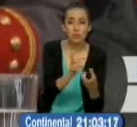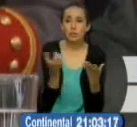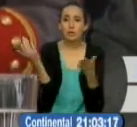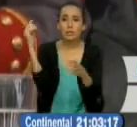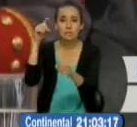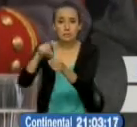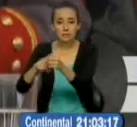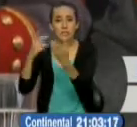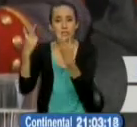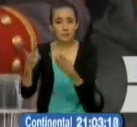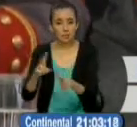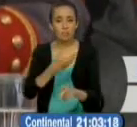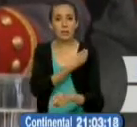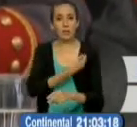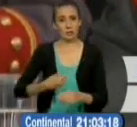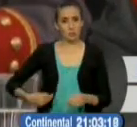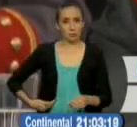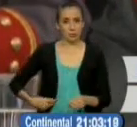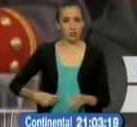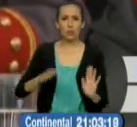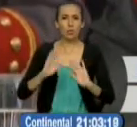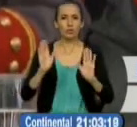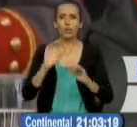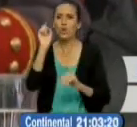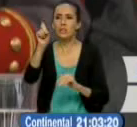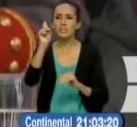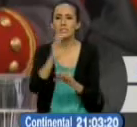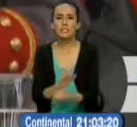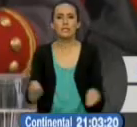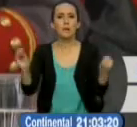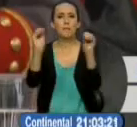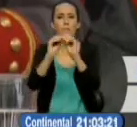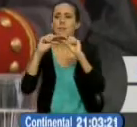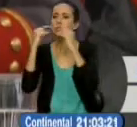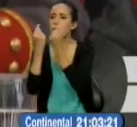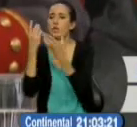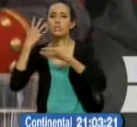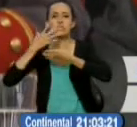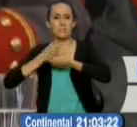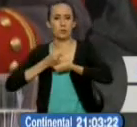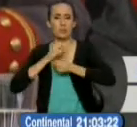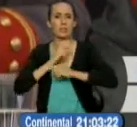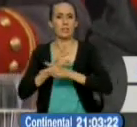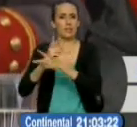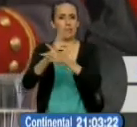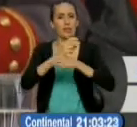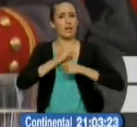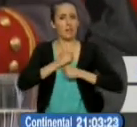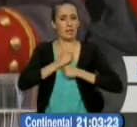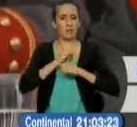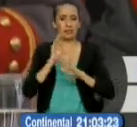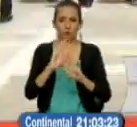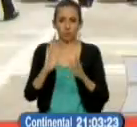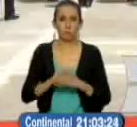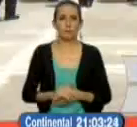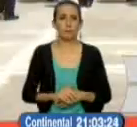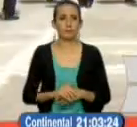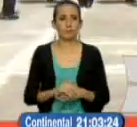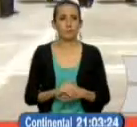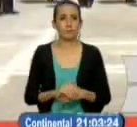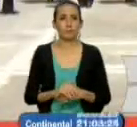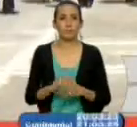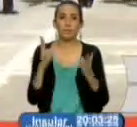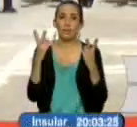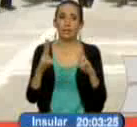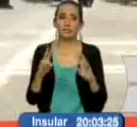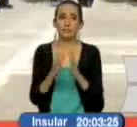el presidente de la República, que no necesita de ningún otro cuerpo para cuidar su propia integridad. Además,